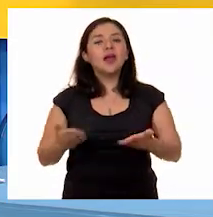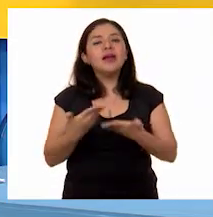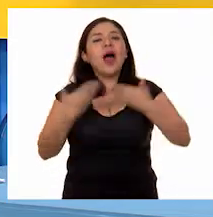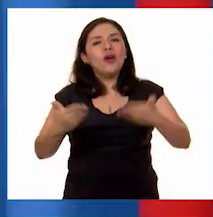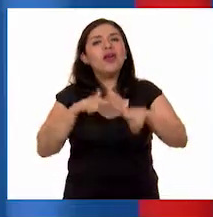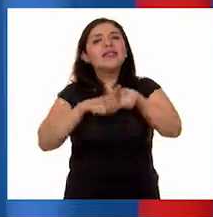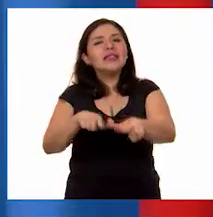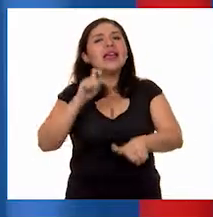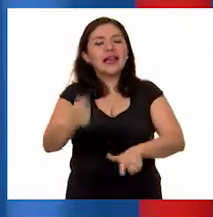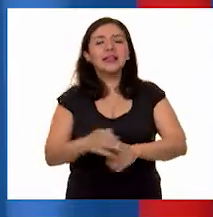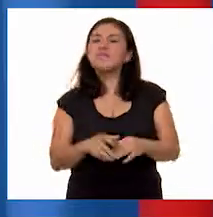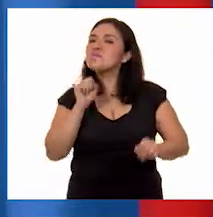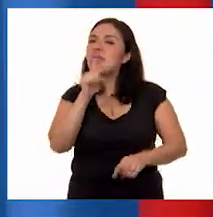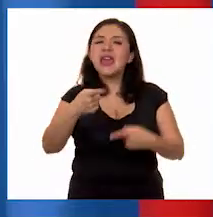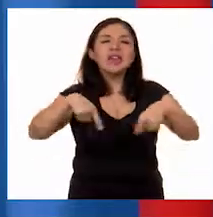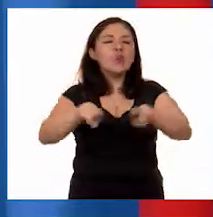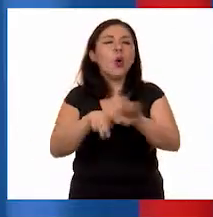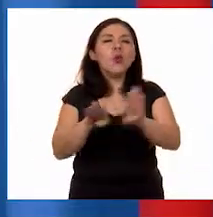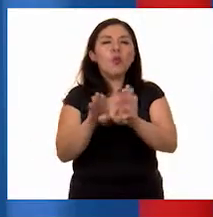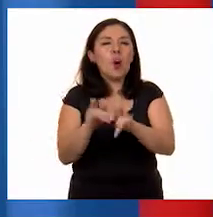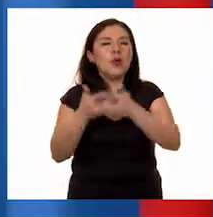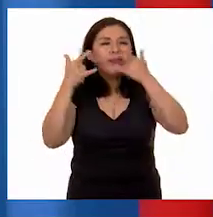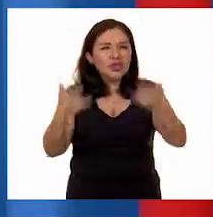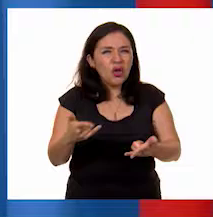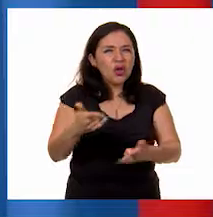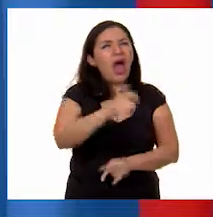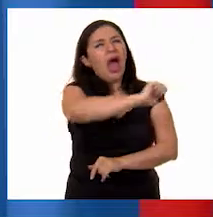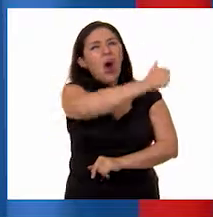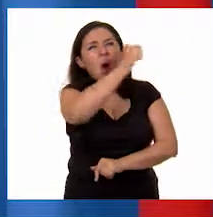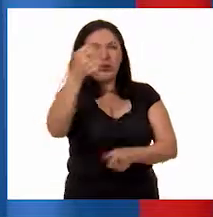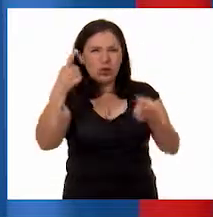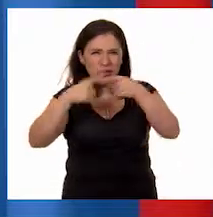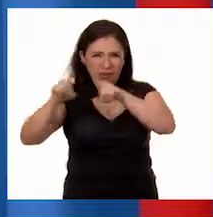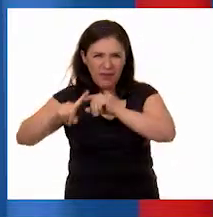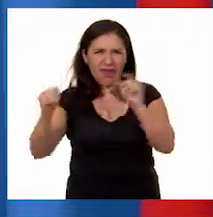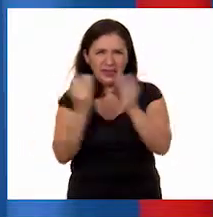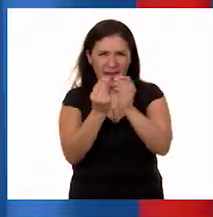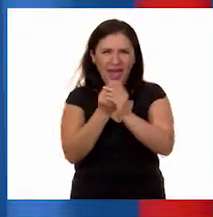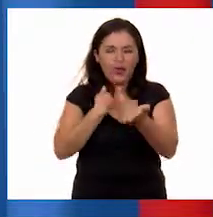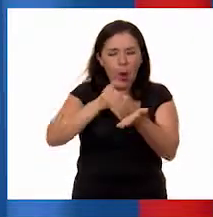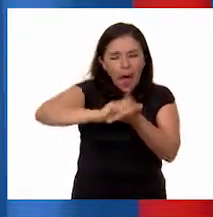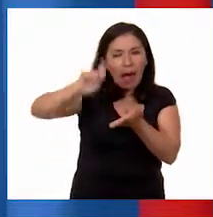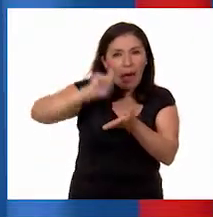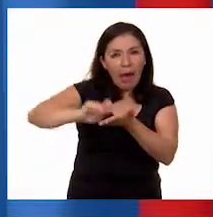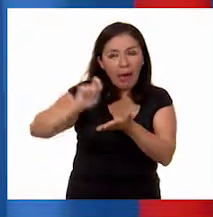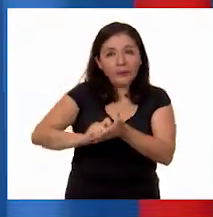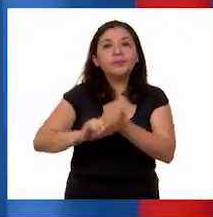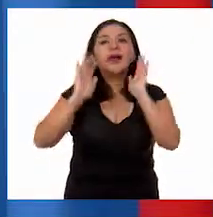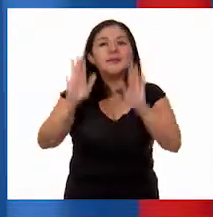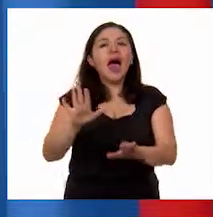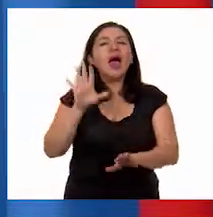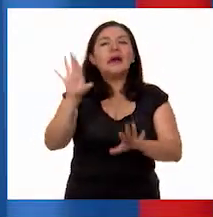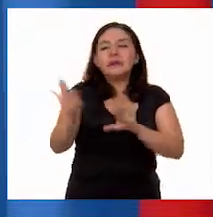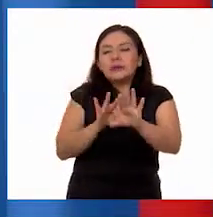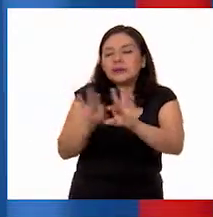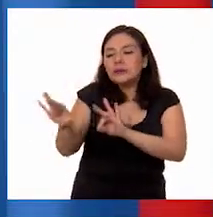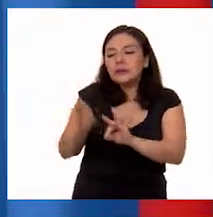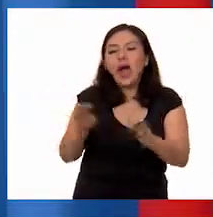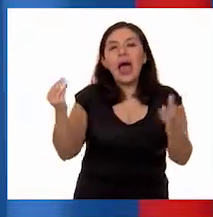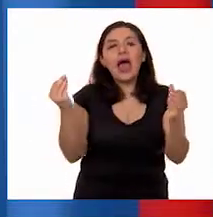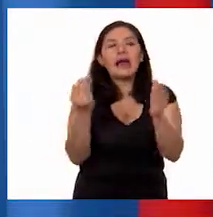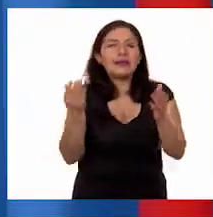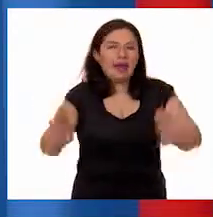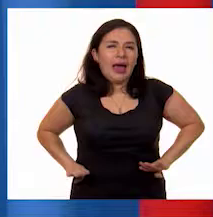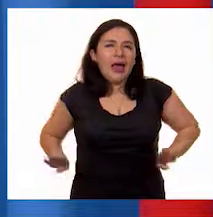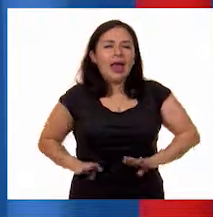continuamos? Igual que con el relato histórico y los otros tipos de texto que nos ha tocado escribir, tomamos en cuenta las características de forma